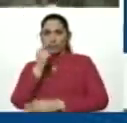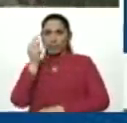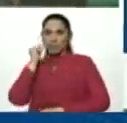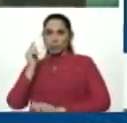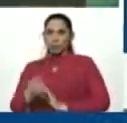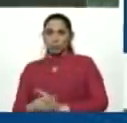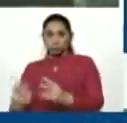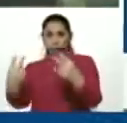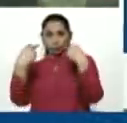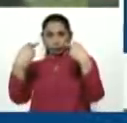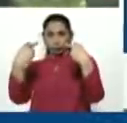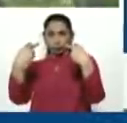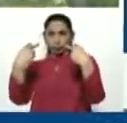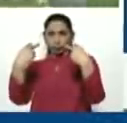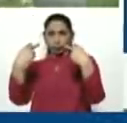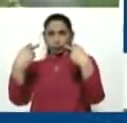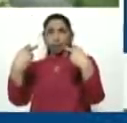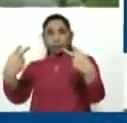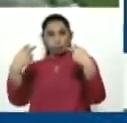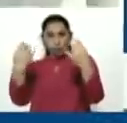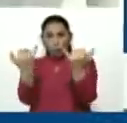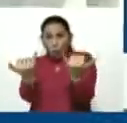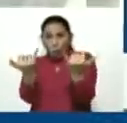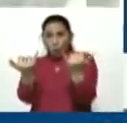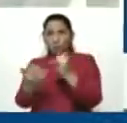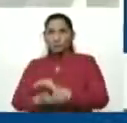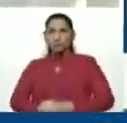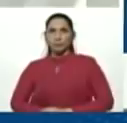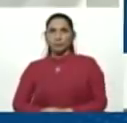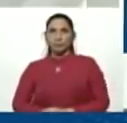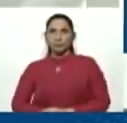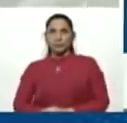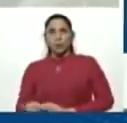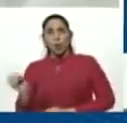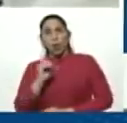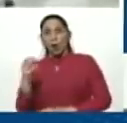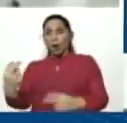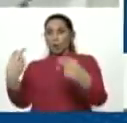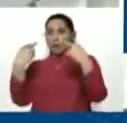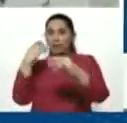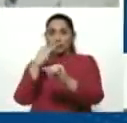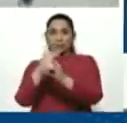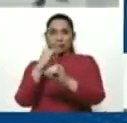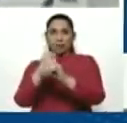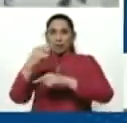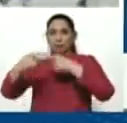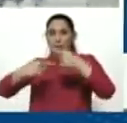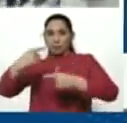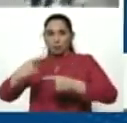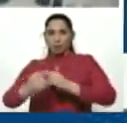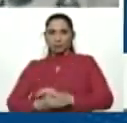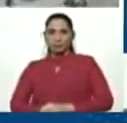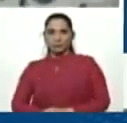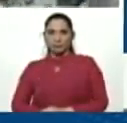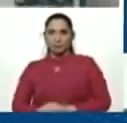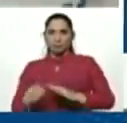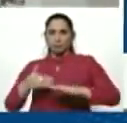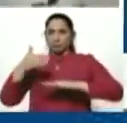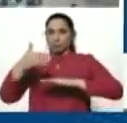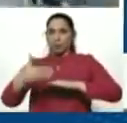que nos ven en vivo y directo o nos ven por las redes sociales después, post